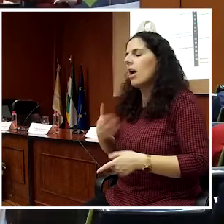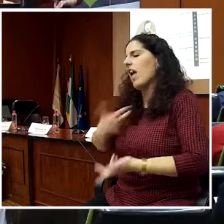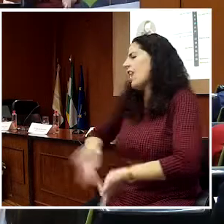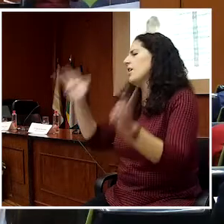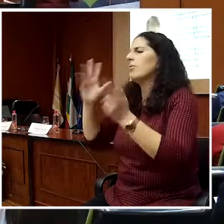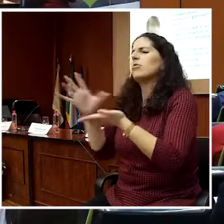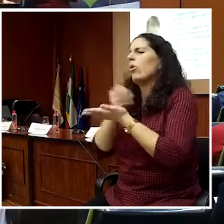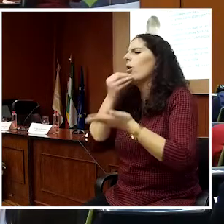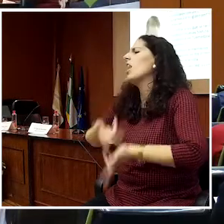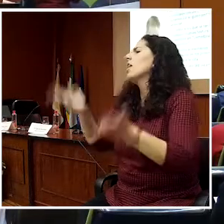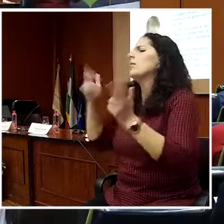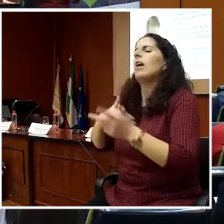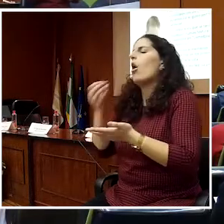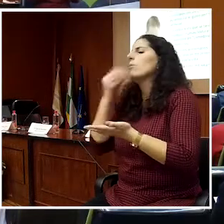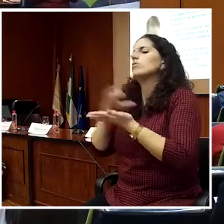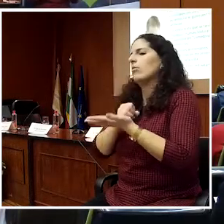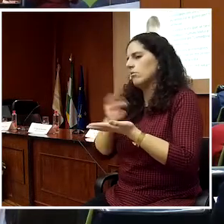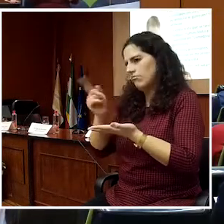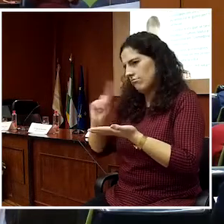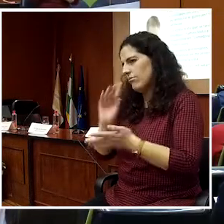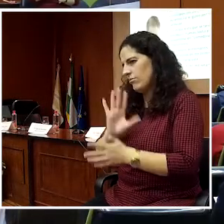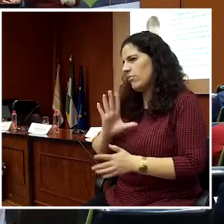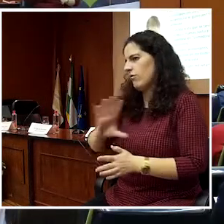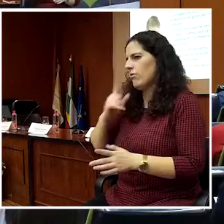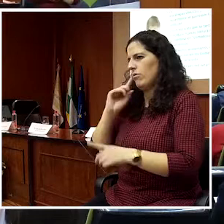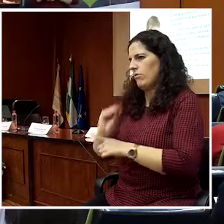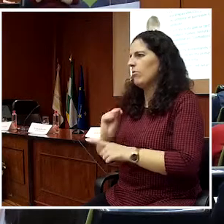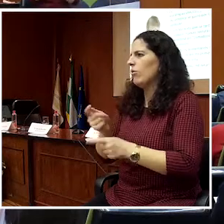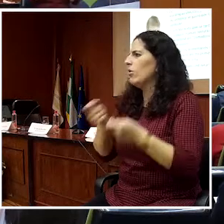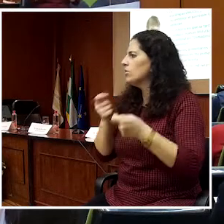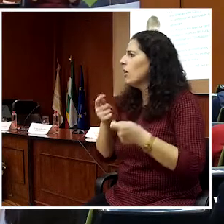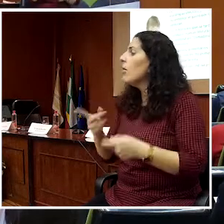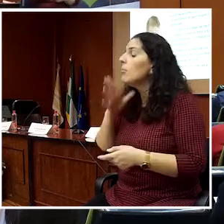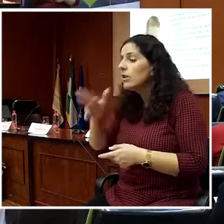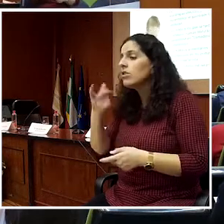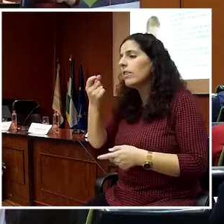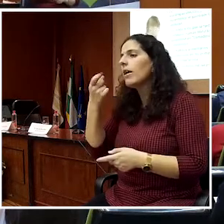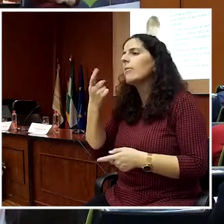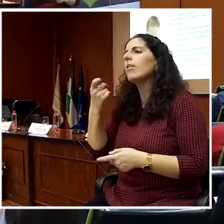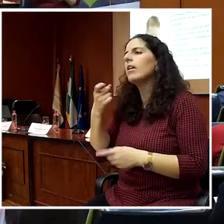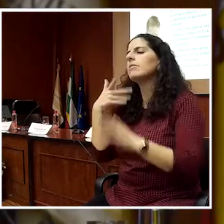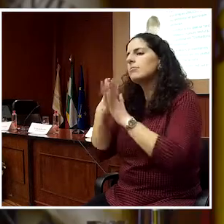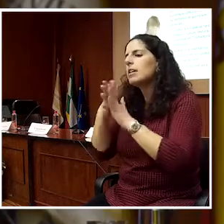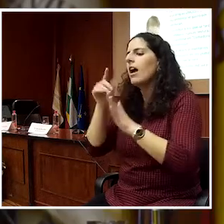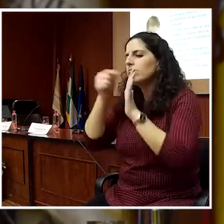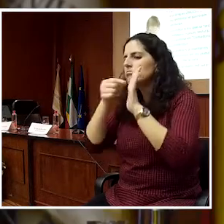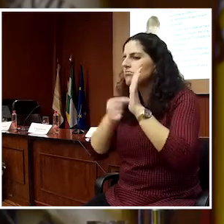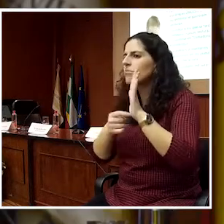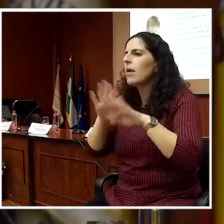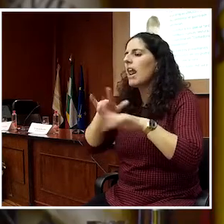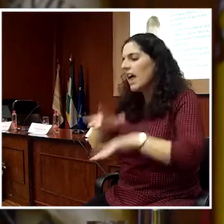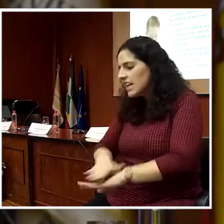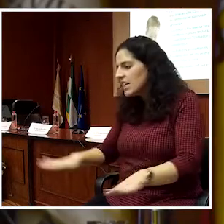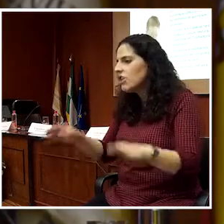todo vale. Por tanto, tenemos que establecer una serie de hábitos para que los